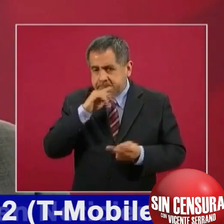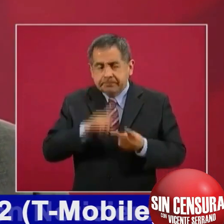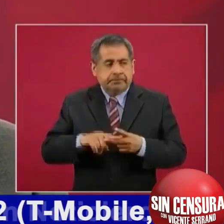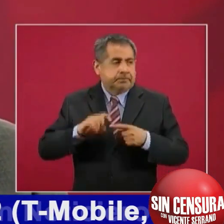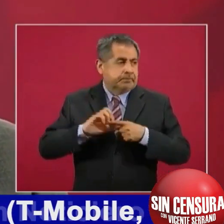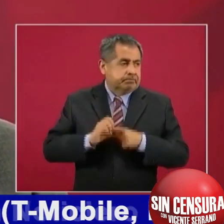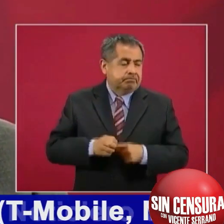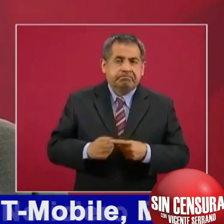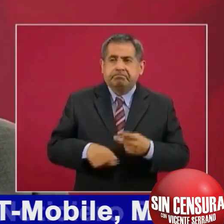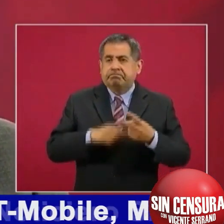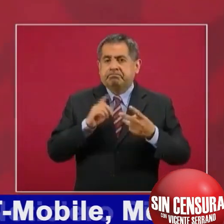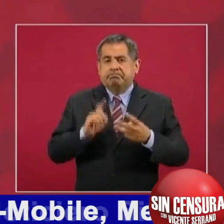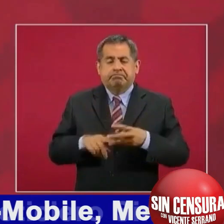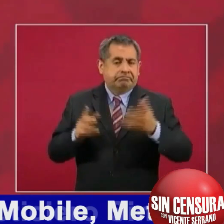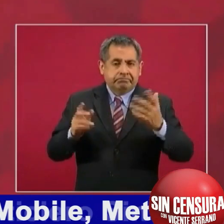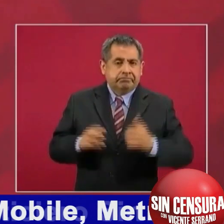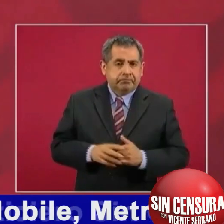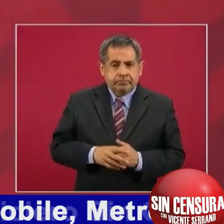frijol,